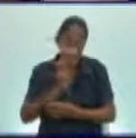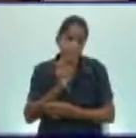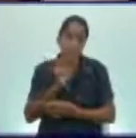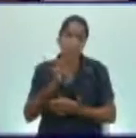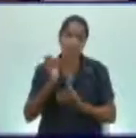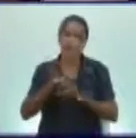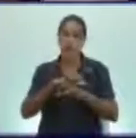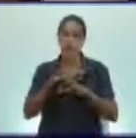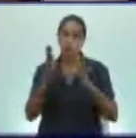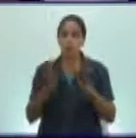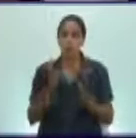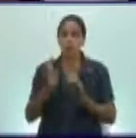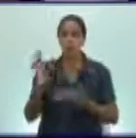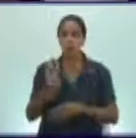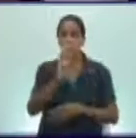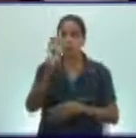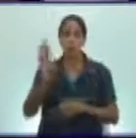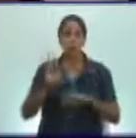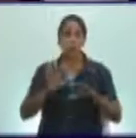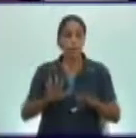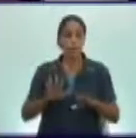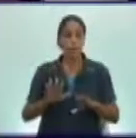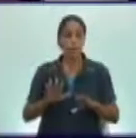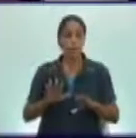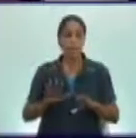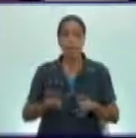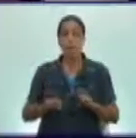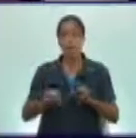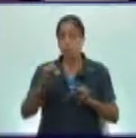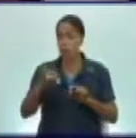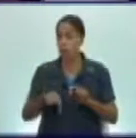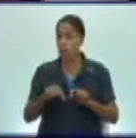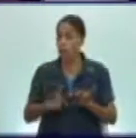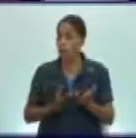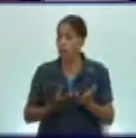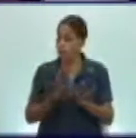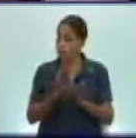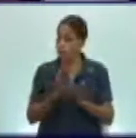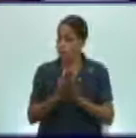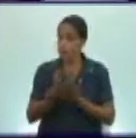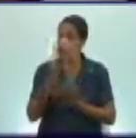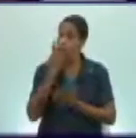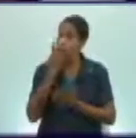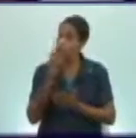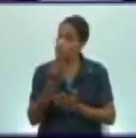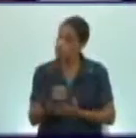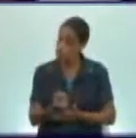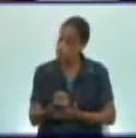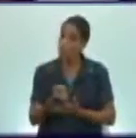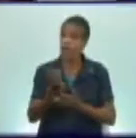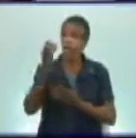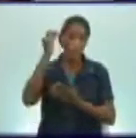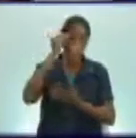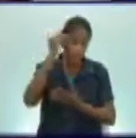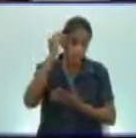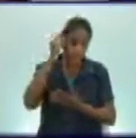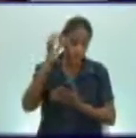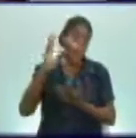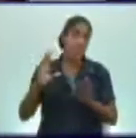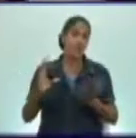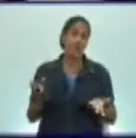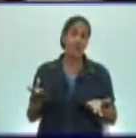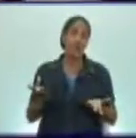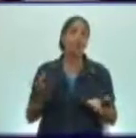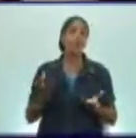mundo de la biología. Espero que el encuentro de hoy les haya sido satisfactorio, que hayan aprendido sobre